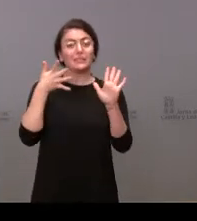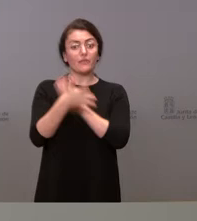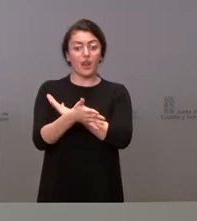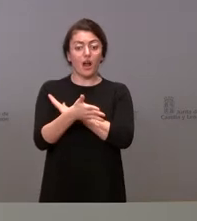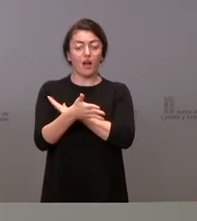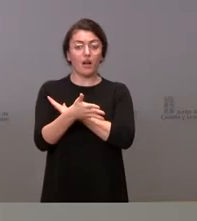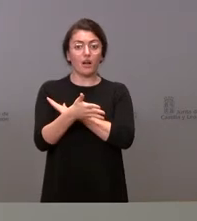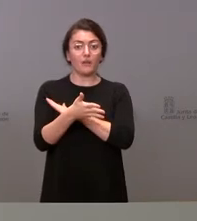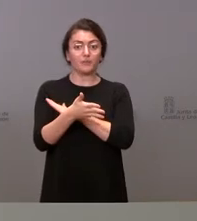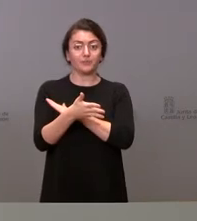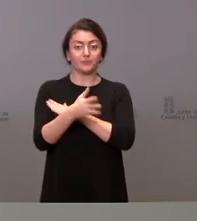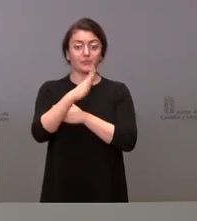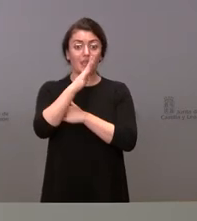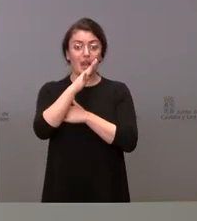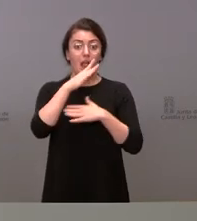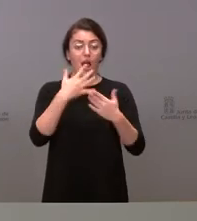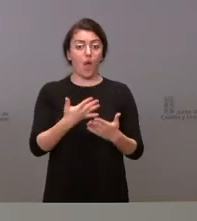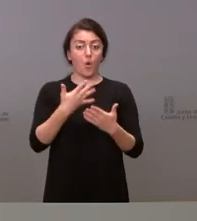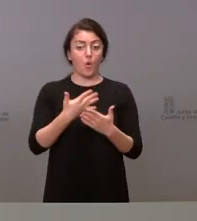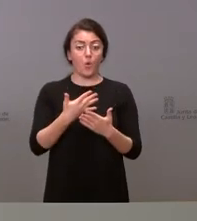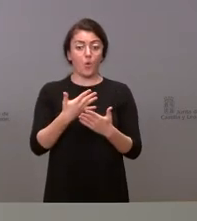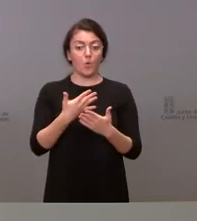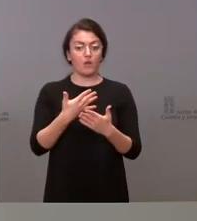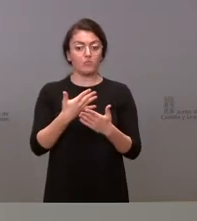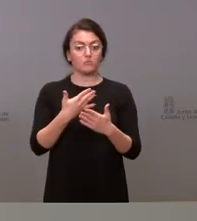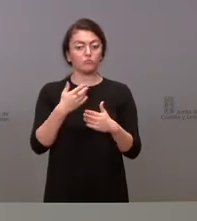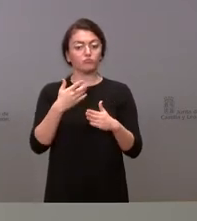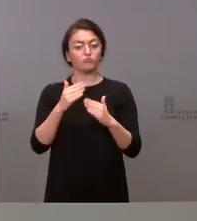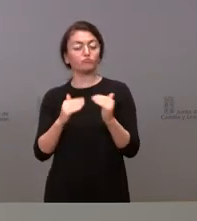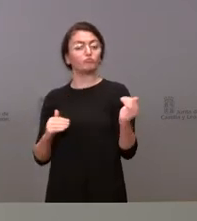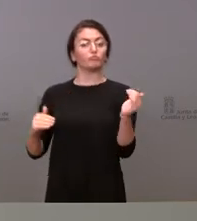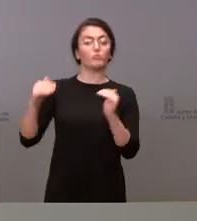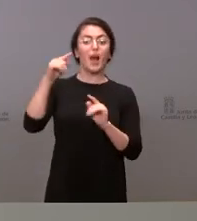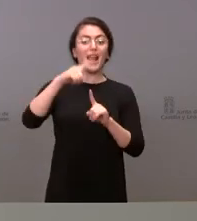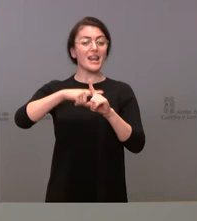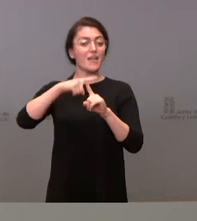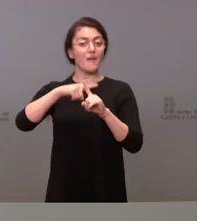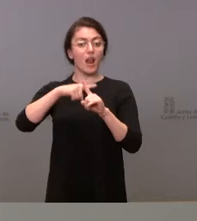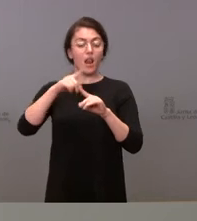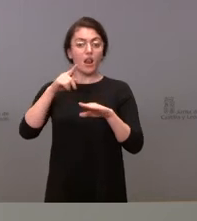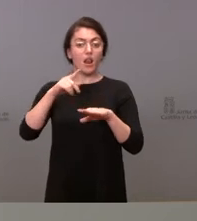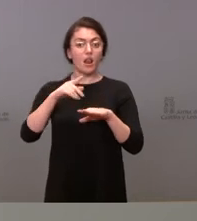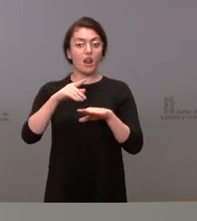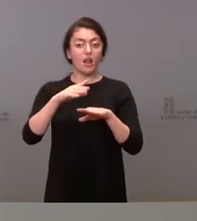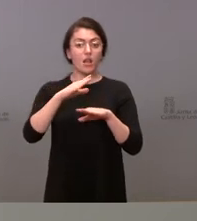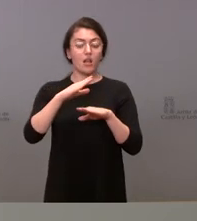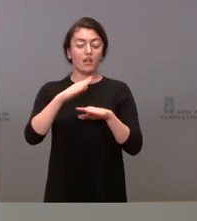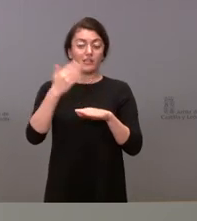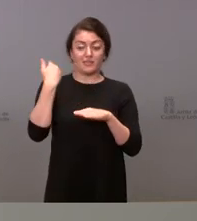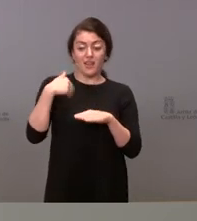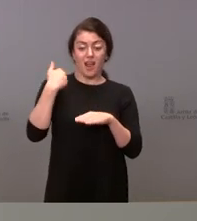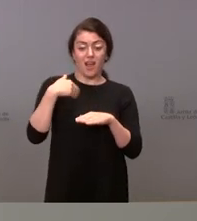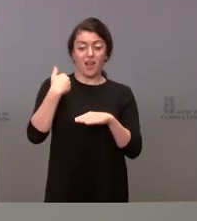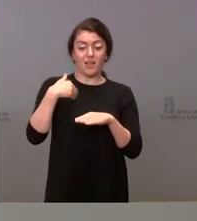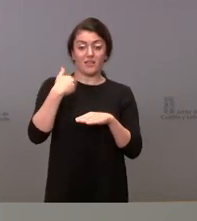altura, digamos, elevamos el listón a los niveles a los que ya existe un compromiso, en los que ya existe un